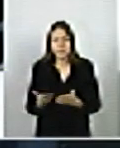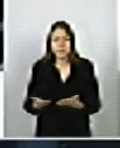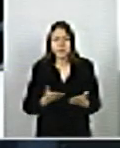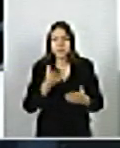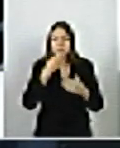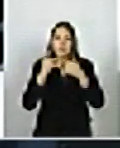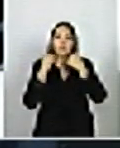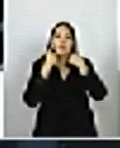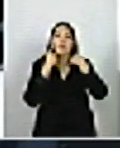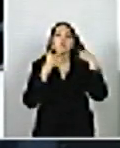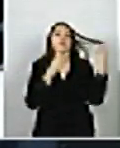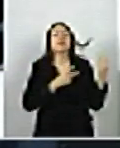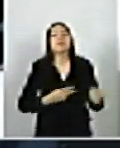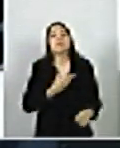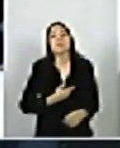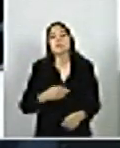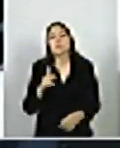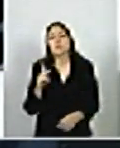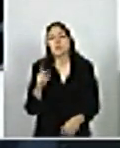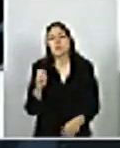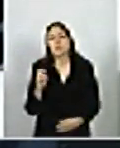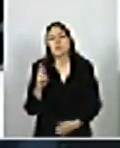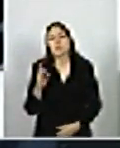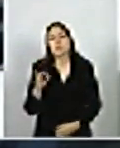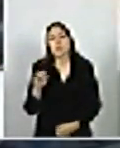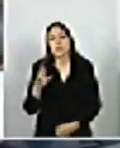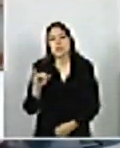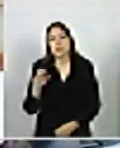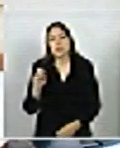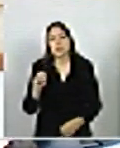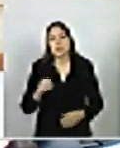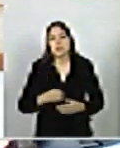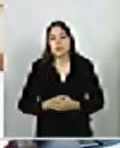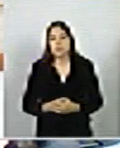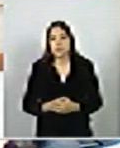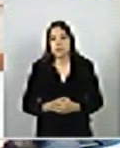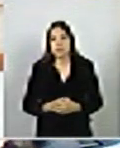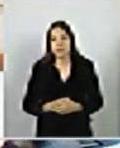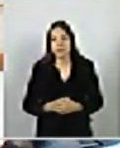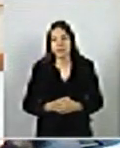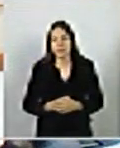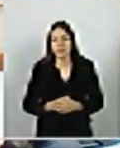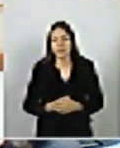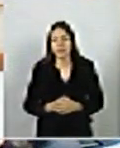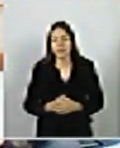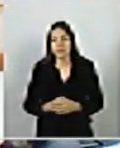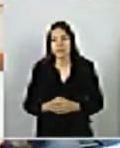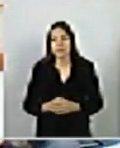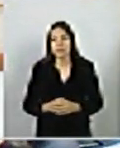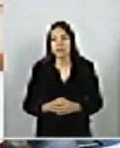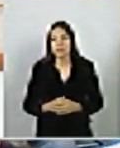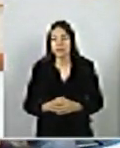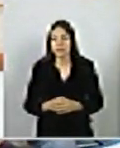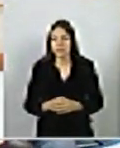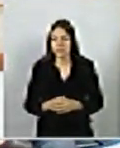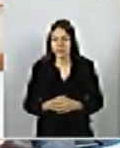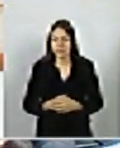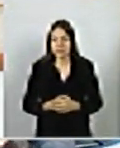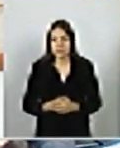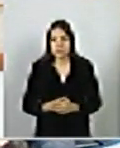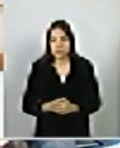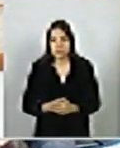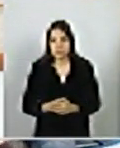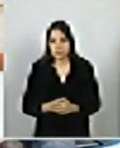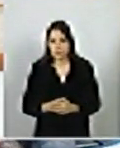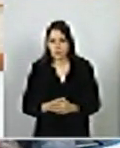diputado vicepresidente Porfirio Muñoz Ledo. Dice la Constitución que toda persona